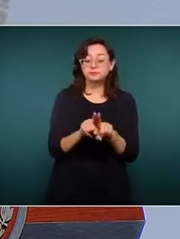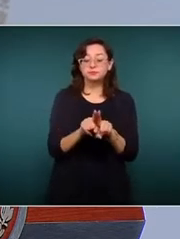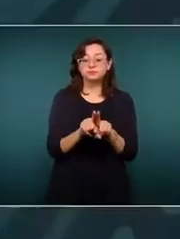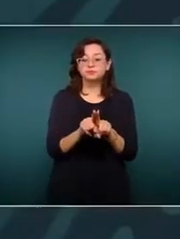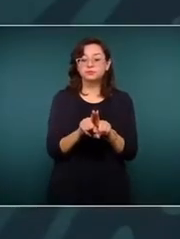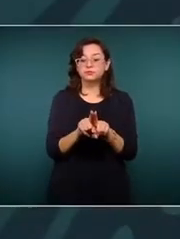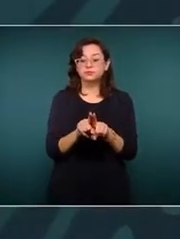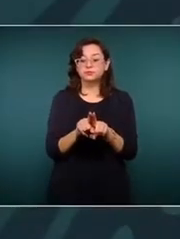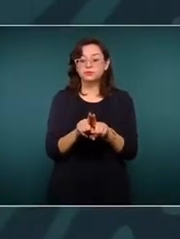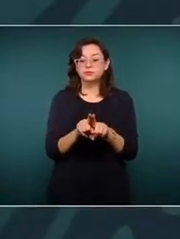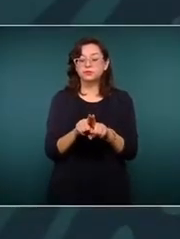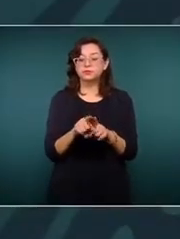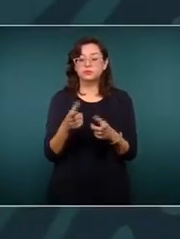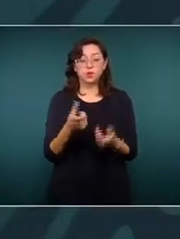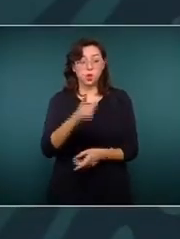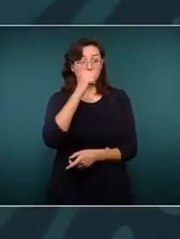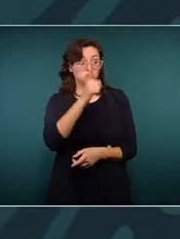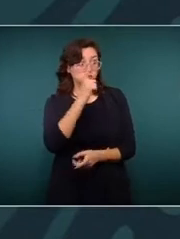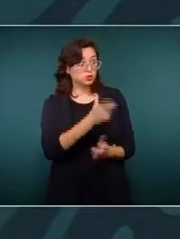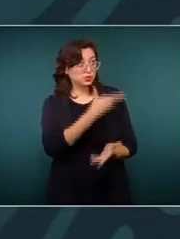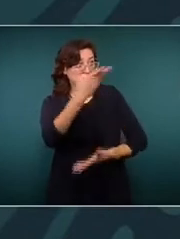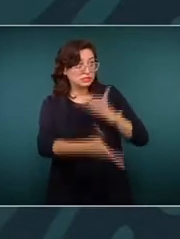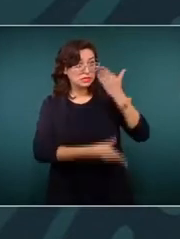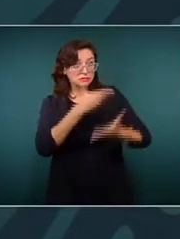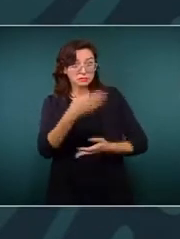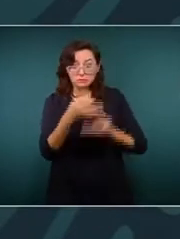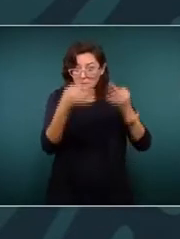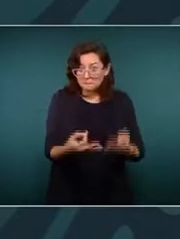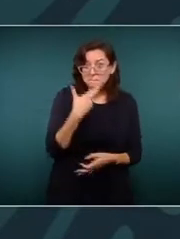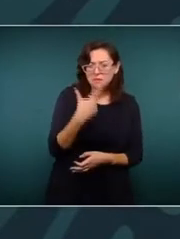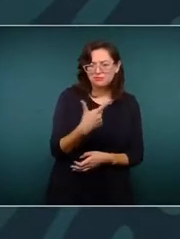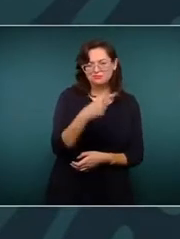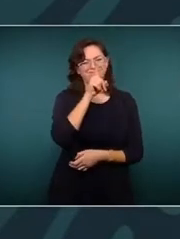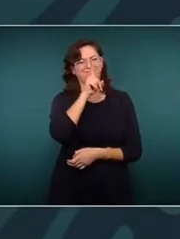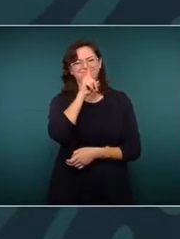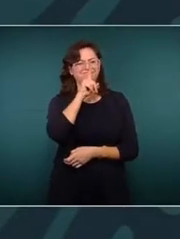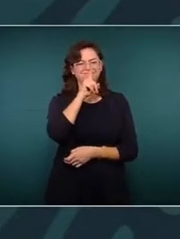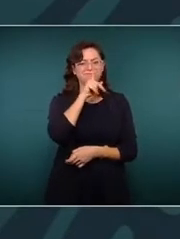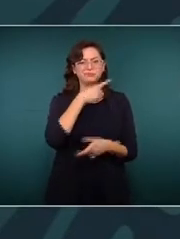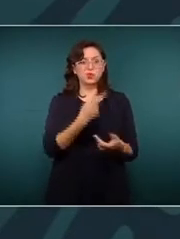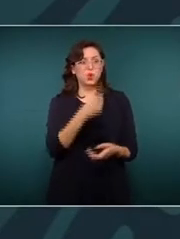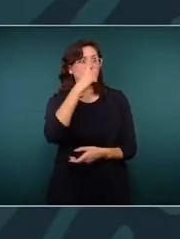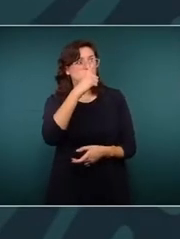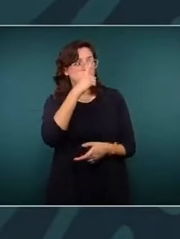no se mejoró el servicio y sobre todo no bajó el precio de la luz.